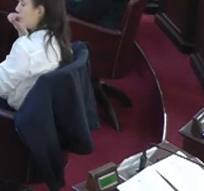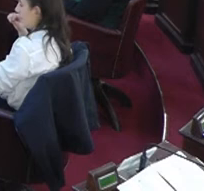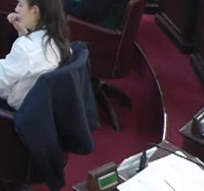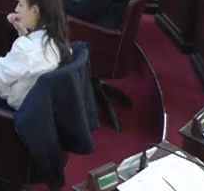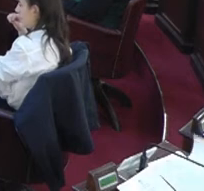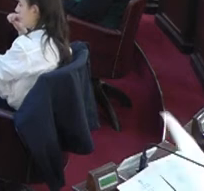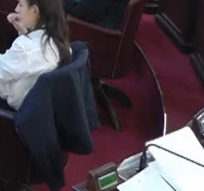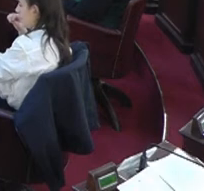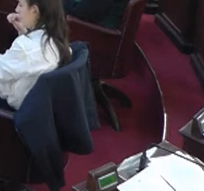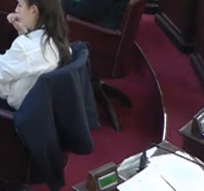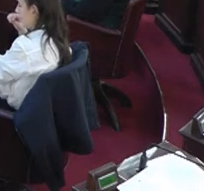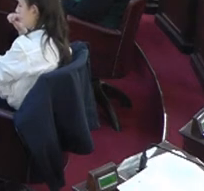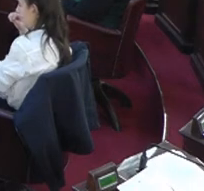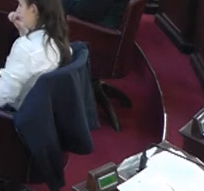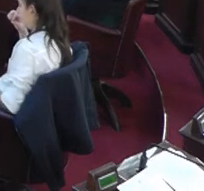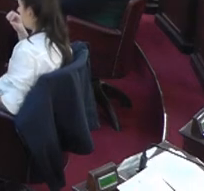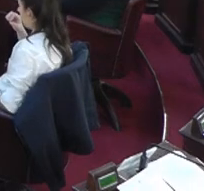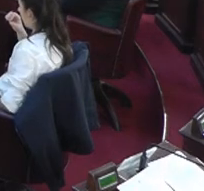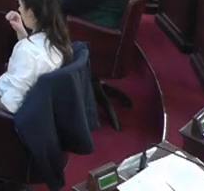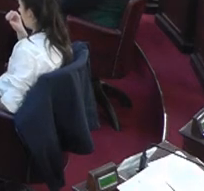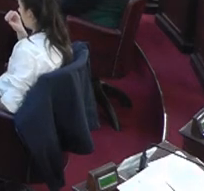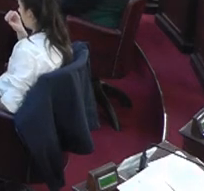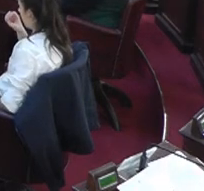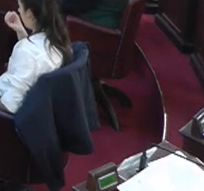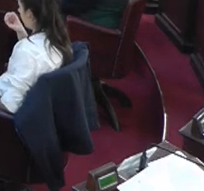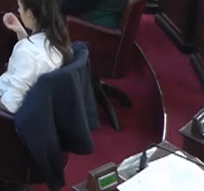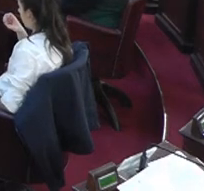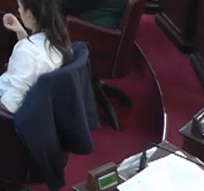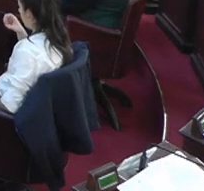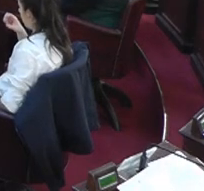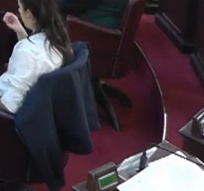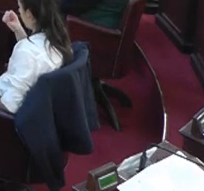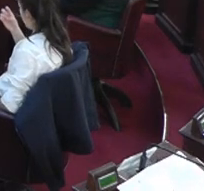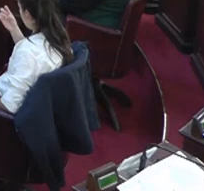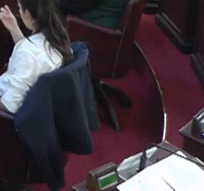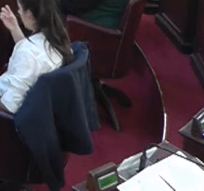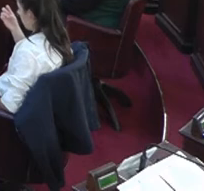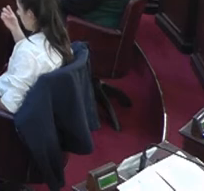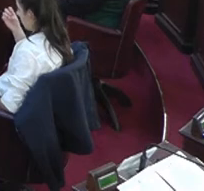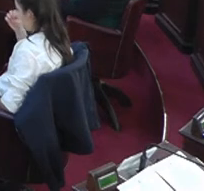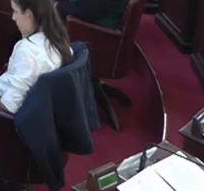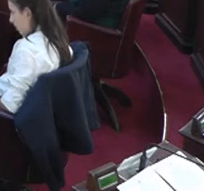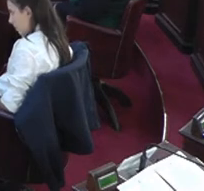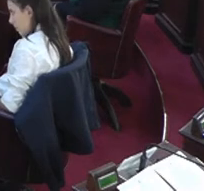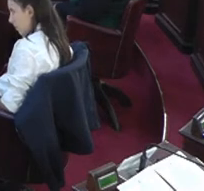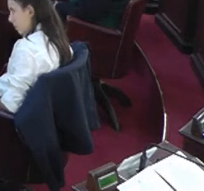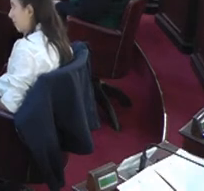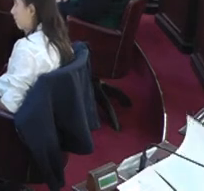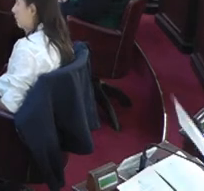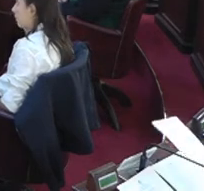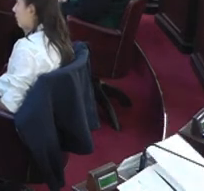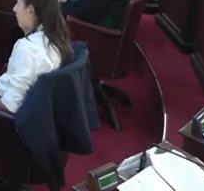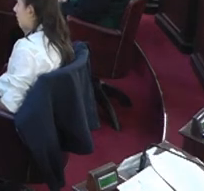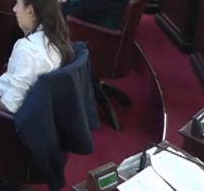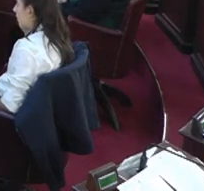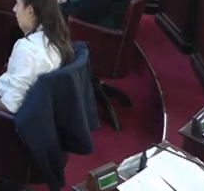¿Sí? Cuestionable artículo 8. Sí. Artículo 9. Aprobado. Artículo